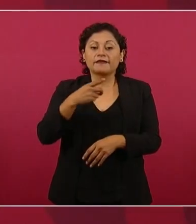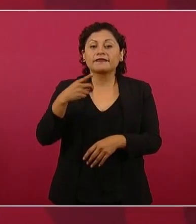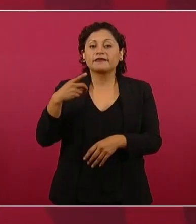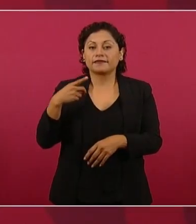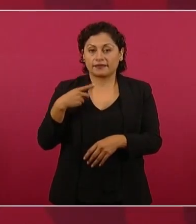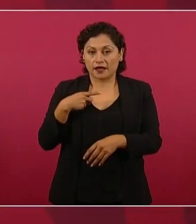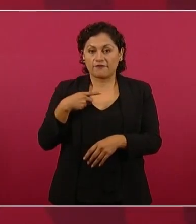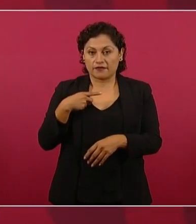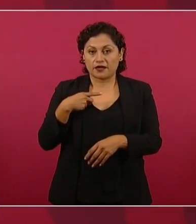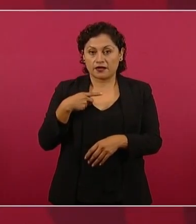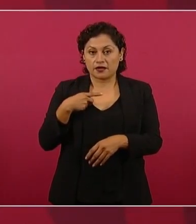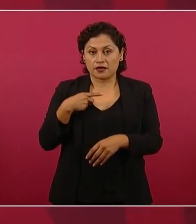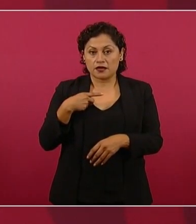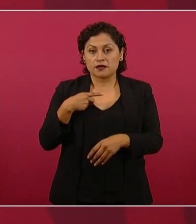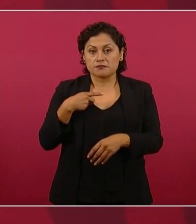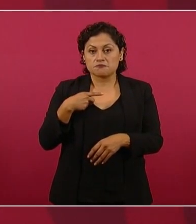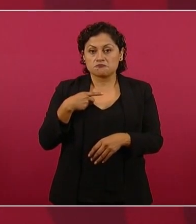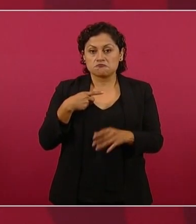coordinada,